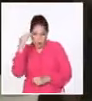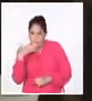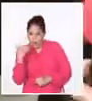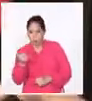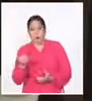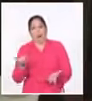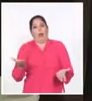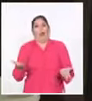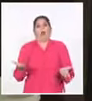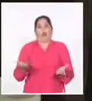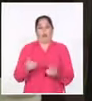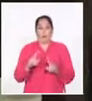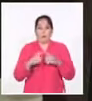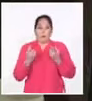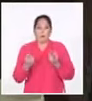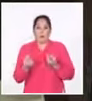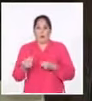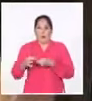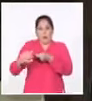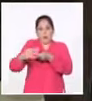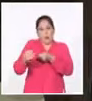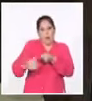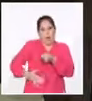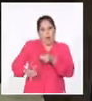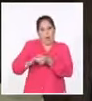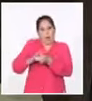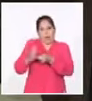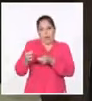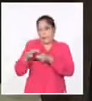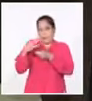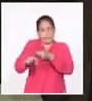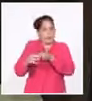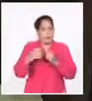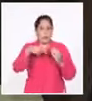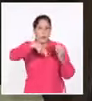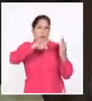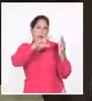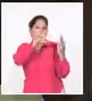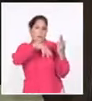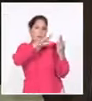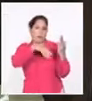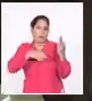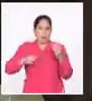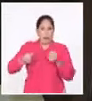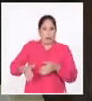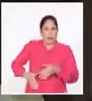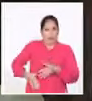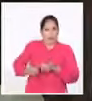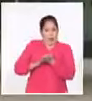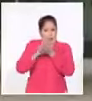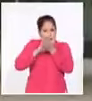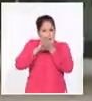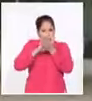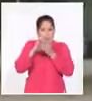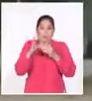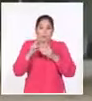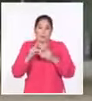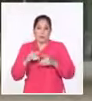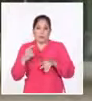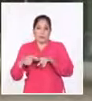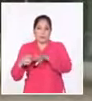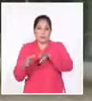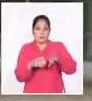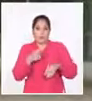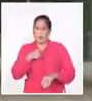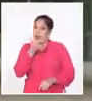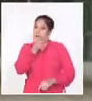Claro que es mejor. ¿Por qué? Bueno, porque así no tengo que vaya a estar con el dinero, manipular el dinero, ni nada de eso. Me parece que es una forma más